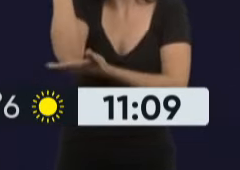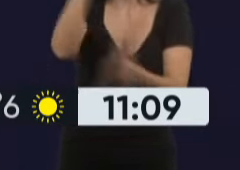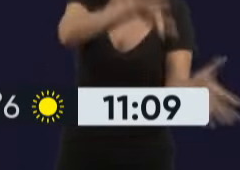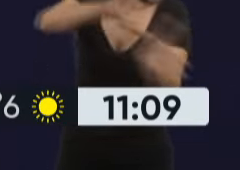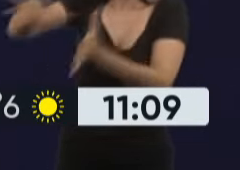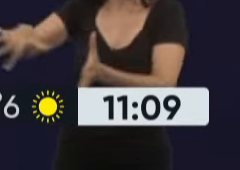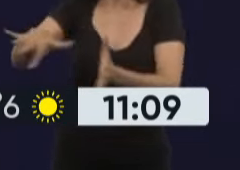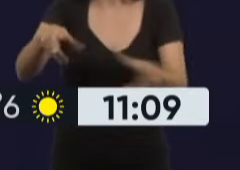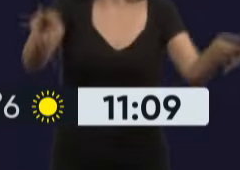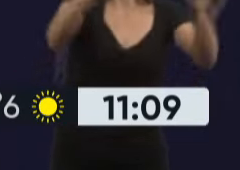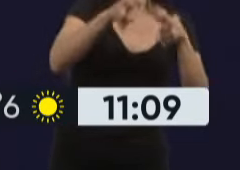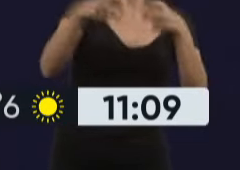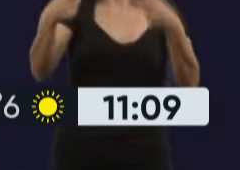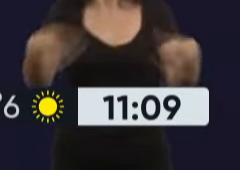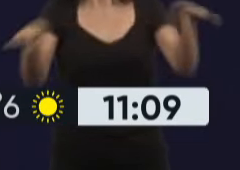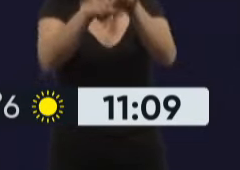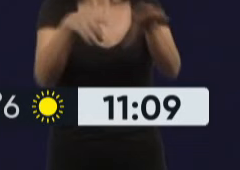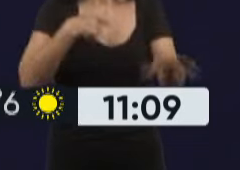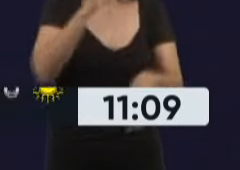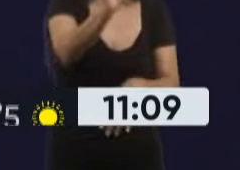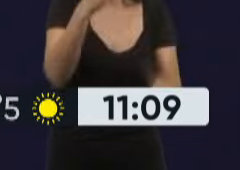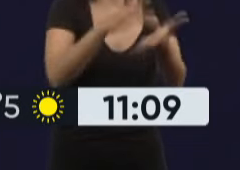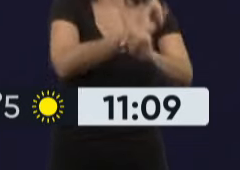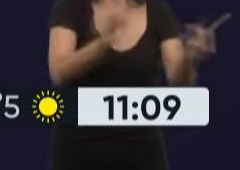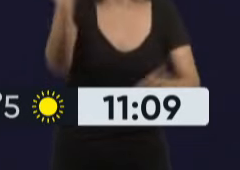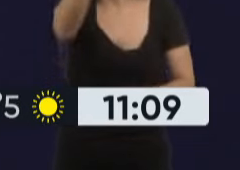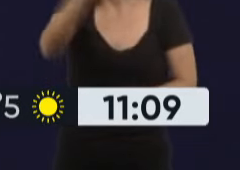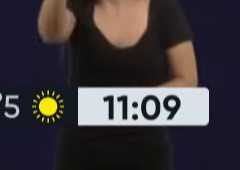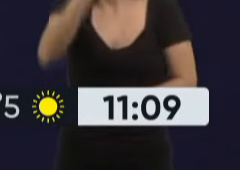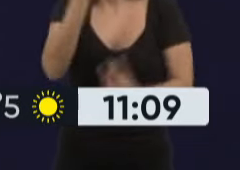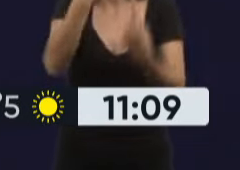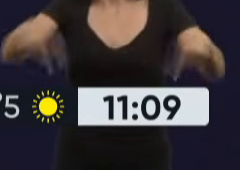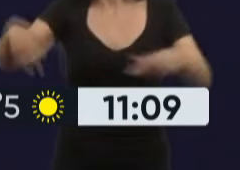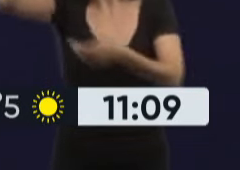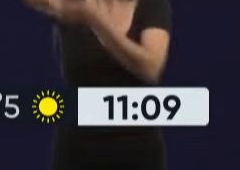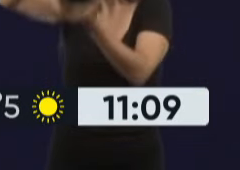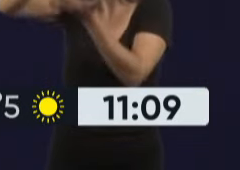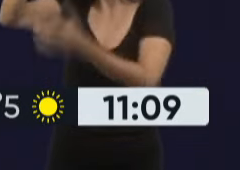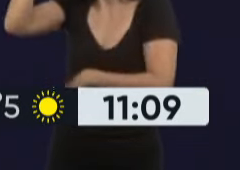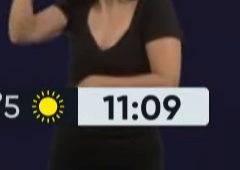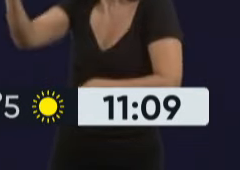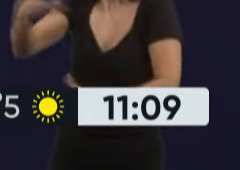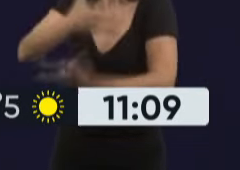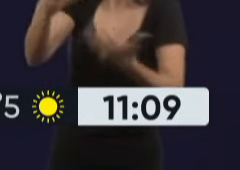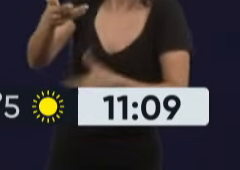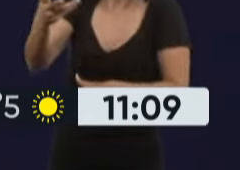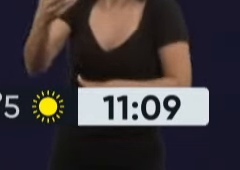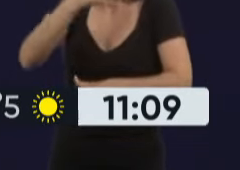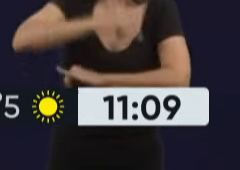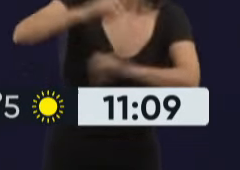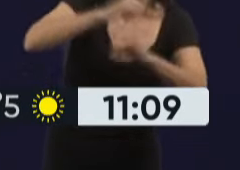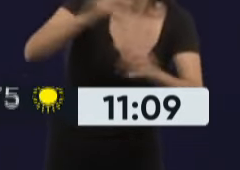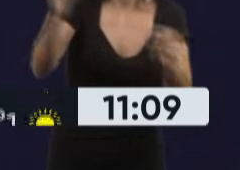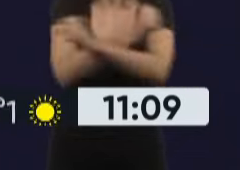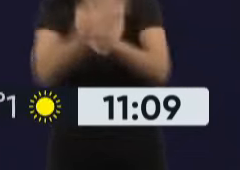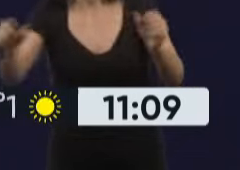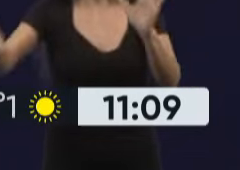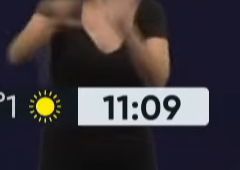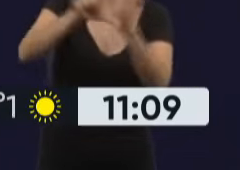a cualquier gesto de buena intención que puedan tener en el congreso promulgando leyes